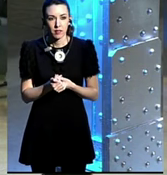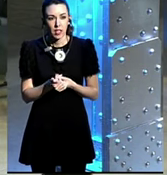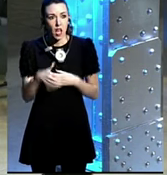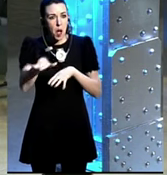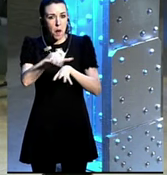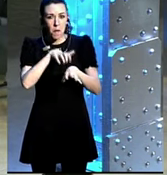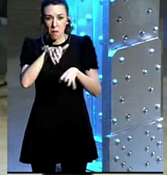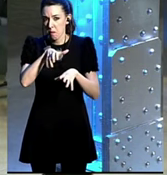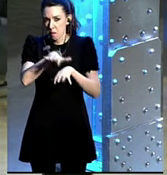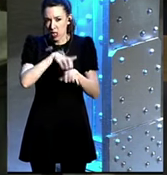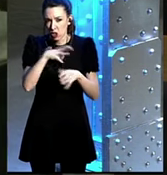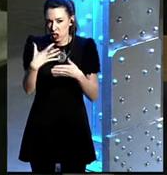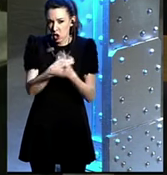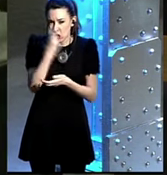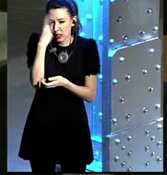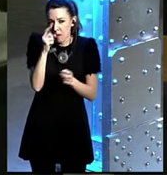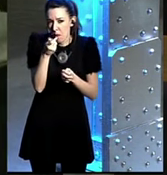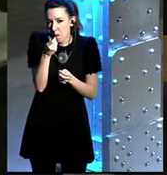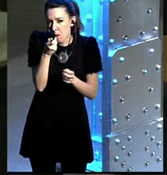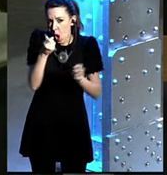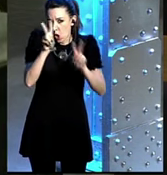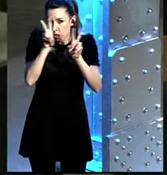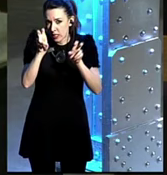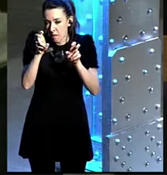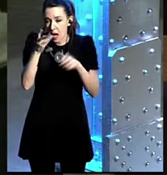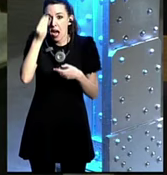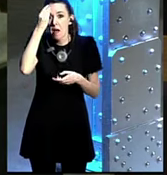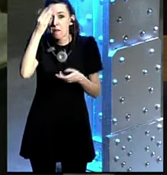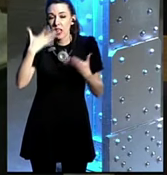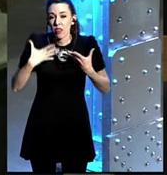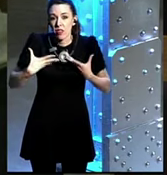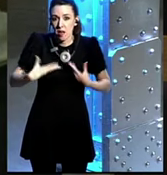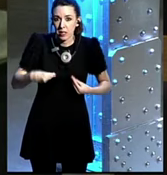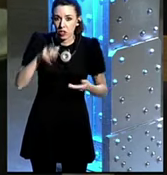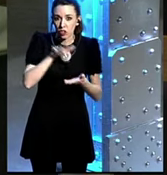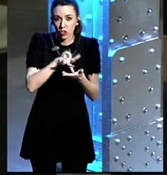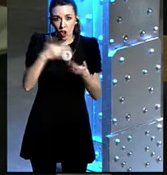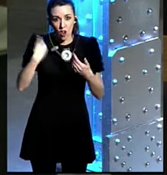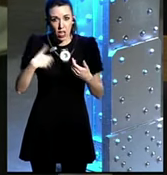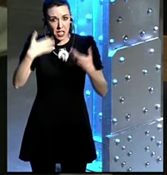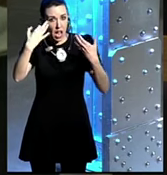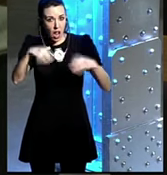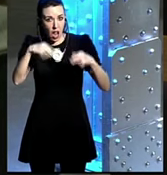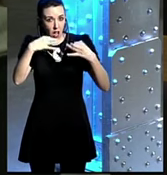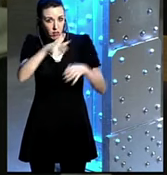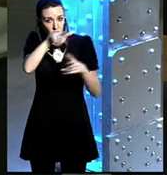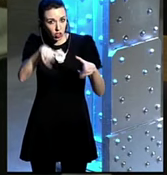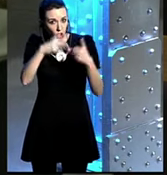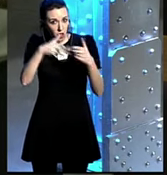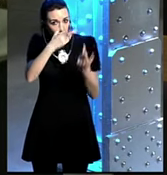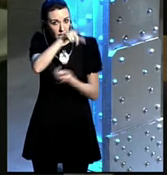Casi todo el mundo sabe un poquito de estos temas, al menos. ¿Crees que la depresión se está trivializando en la sociedad, por lo